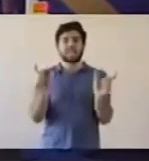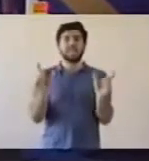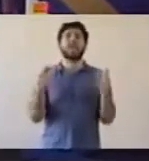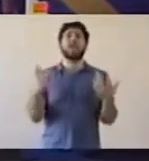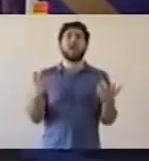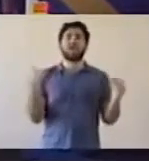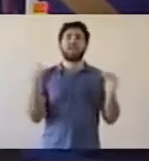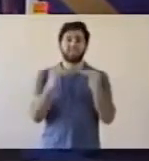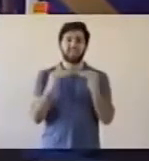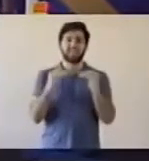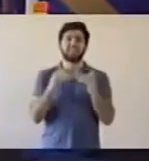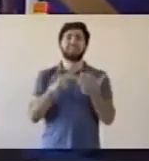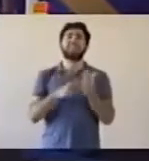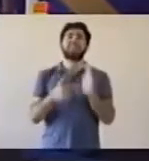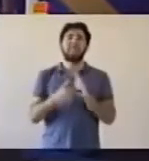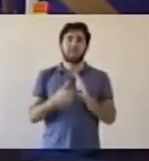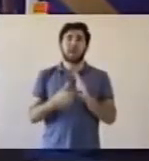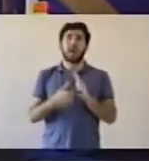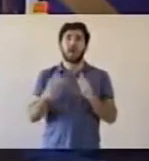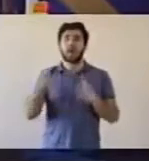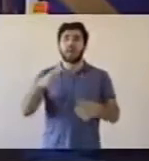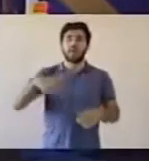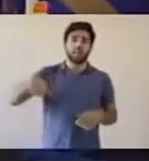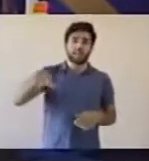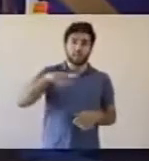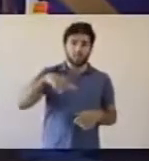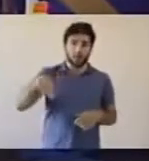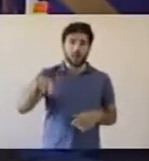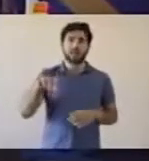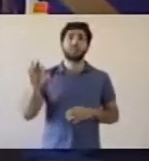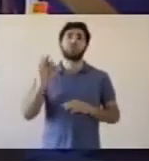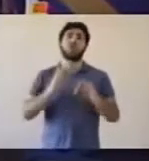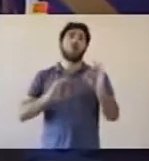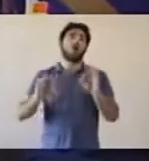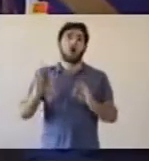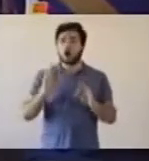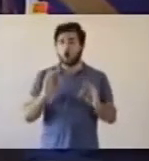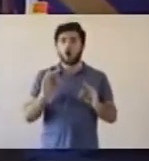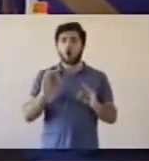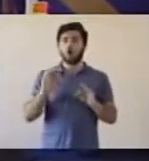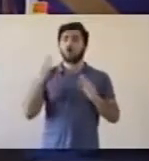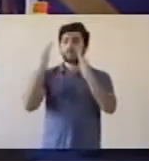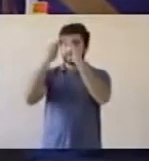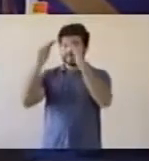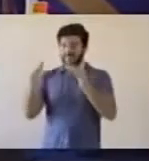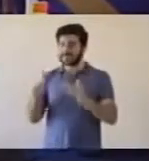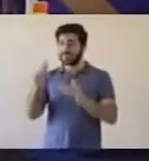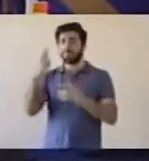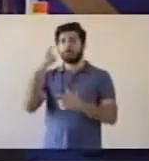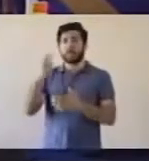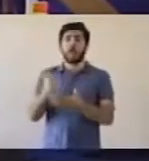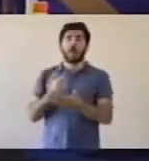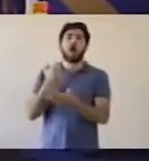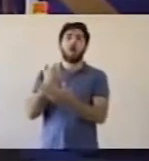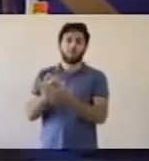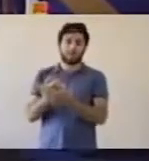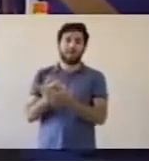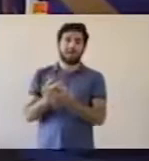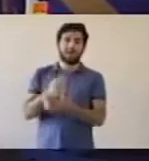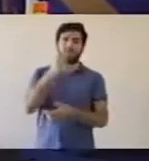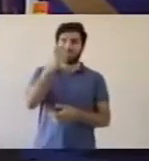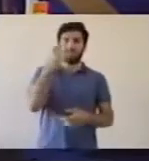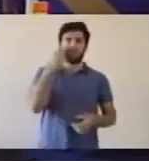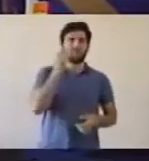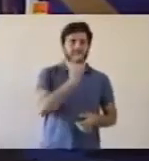Estas hacen alusión a lugares o tiendas. Y si tú te das cuenta, todas están